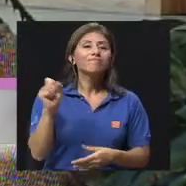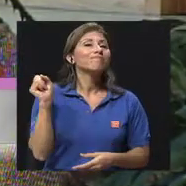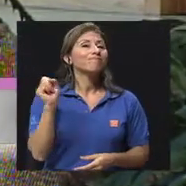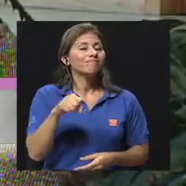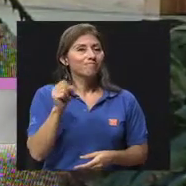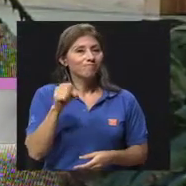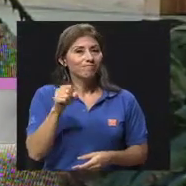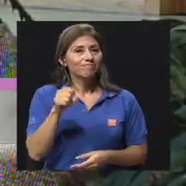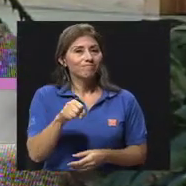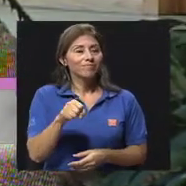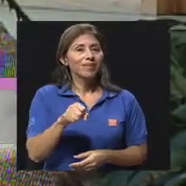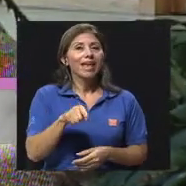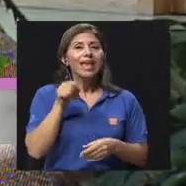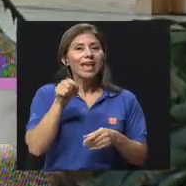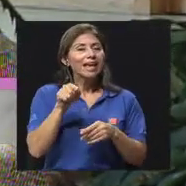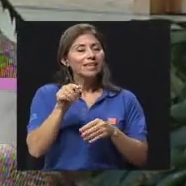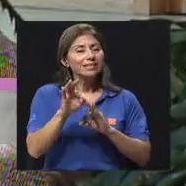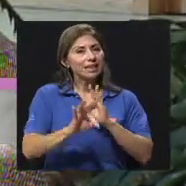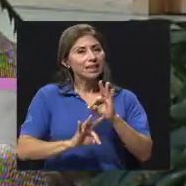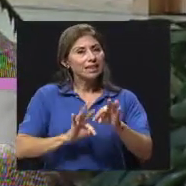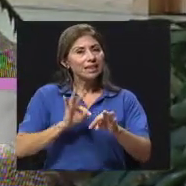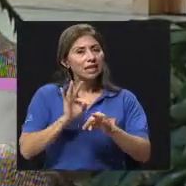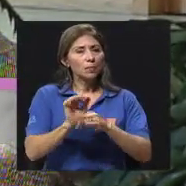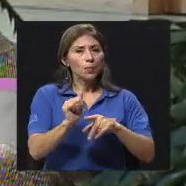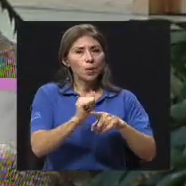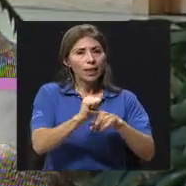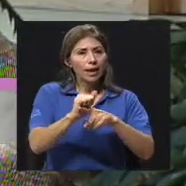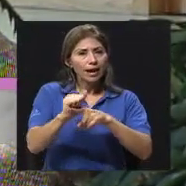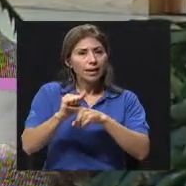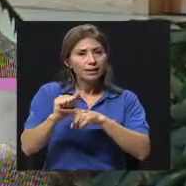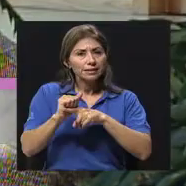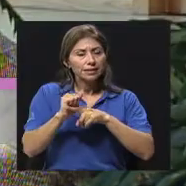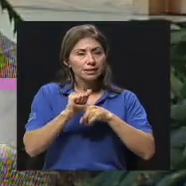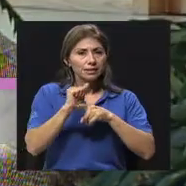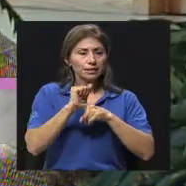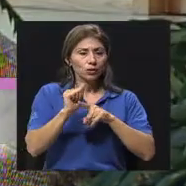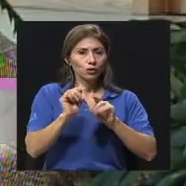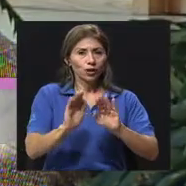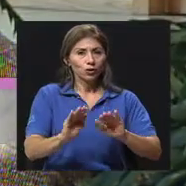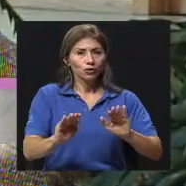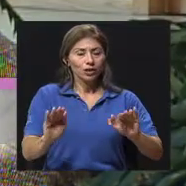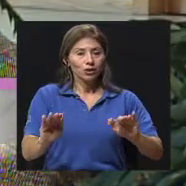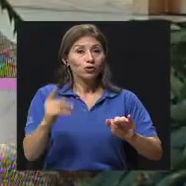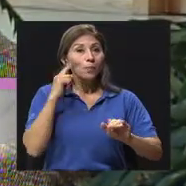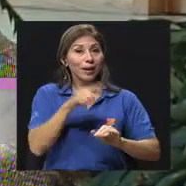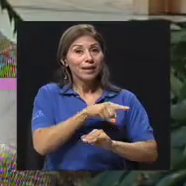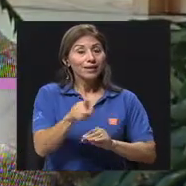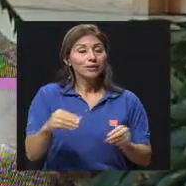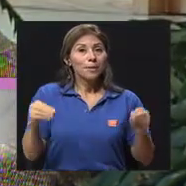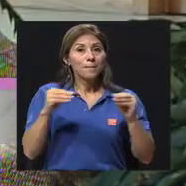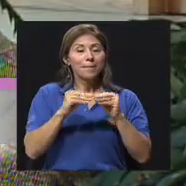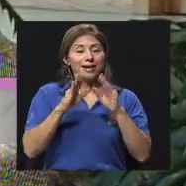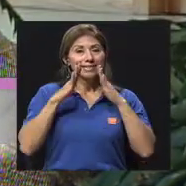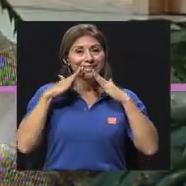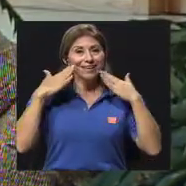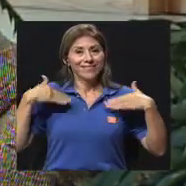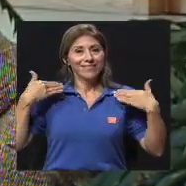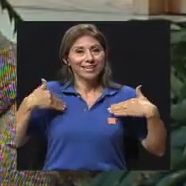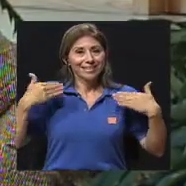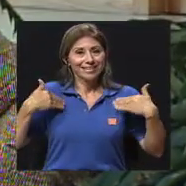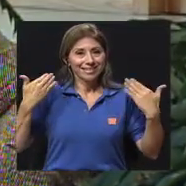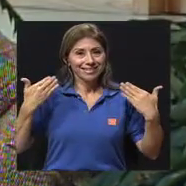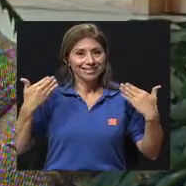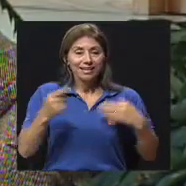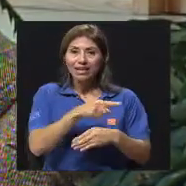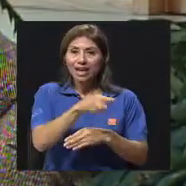este tipo de ejercicios que se le hacen a los niños es para tener niños más felices. Ser niños